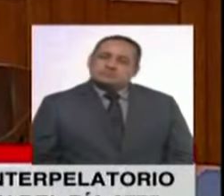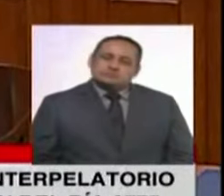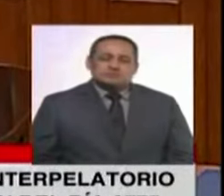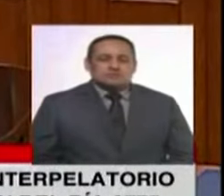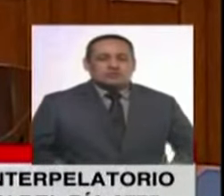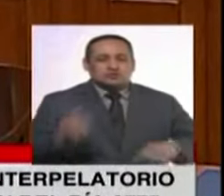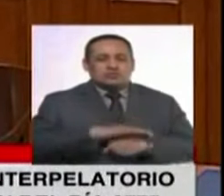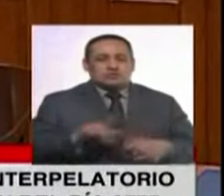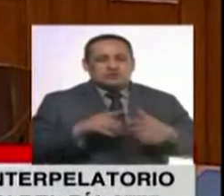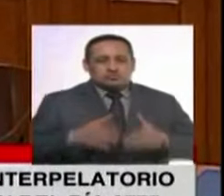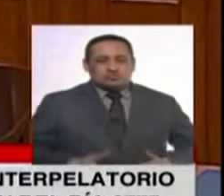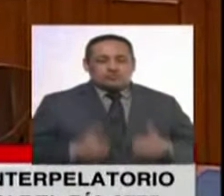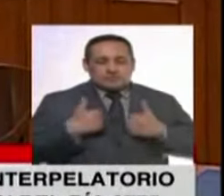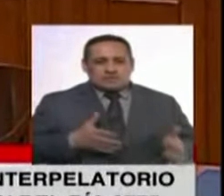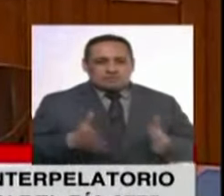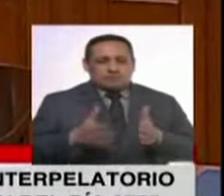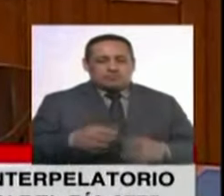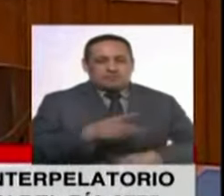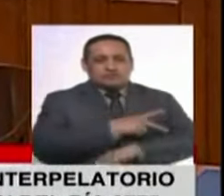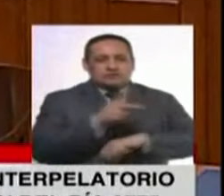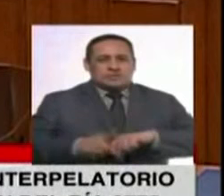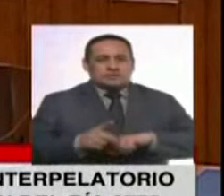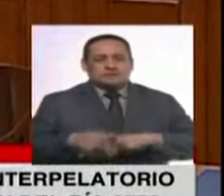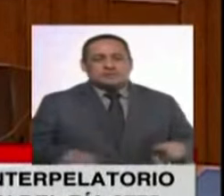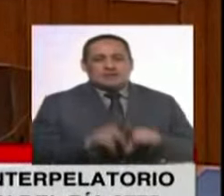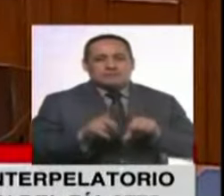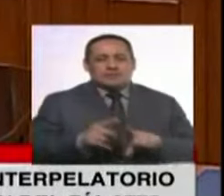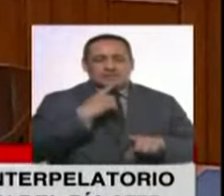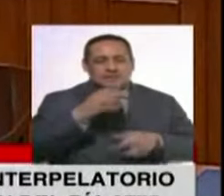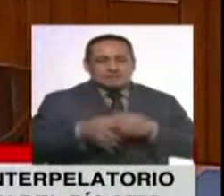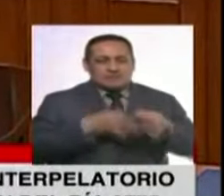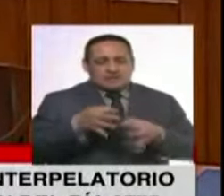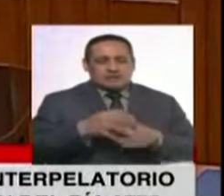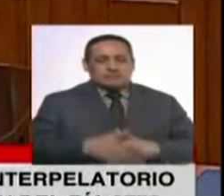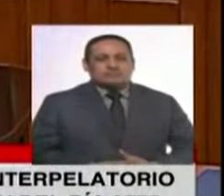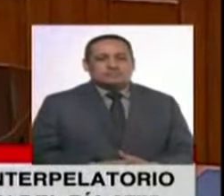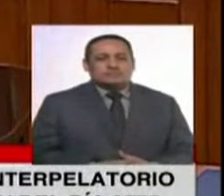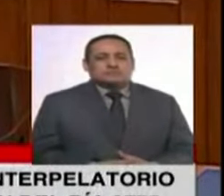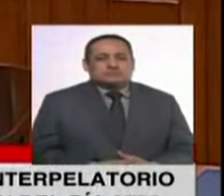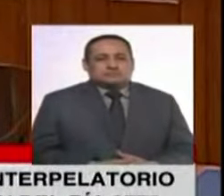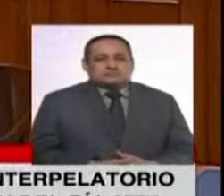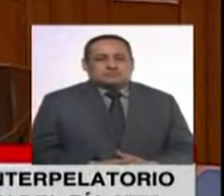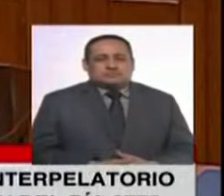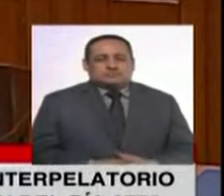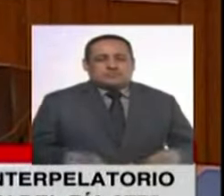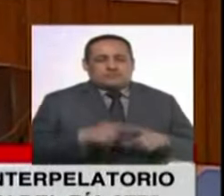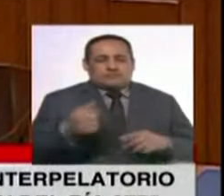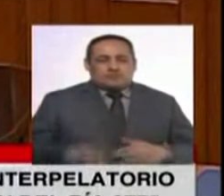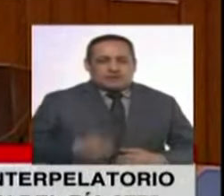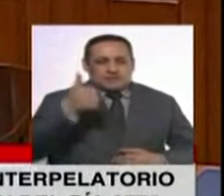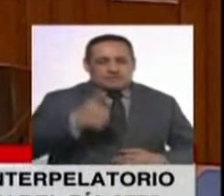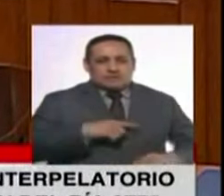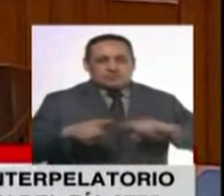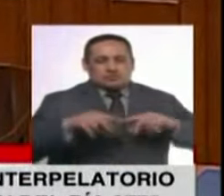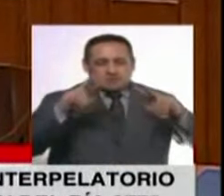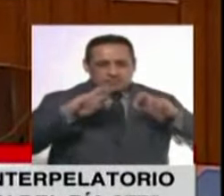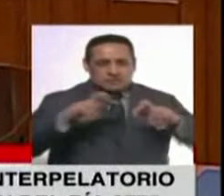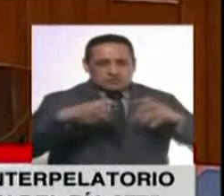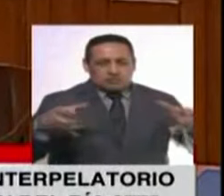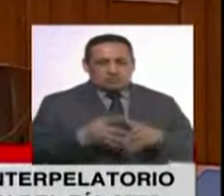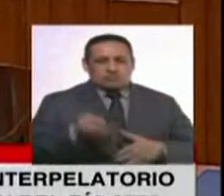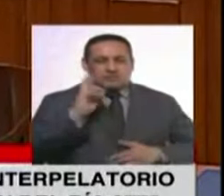con respecto a su trayectoria profesional es de destacar lo siguiente fue jefe de la división de investigación